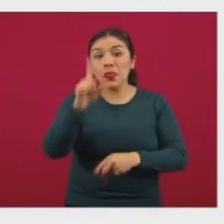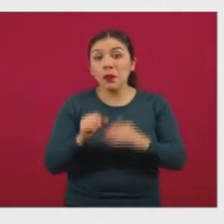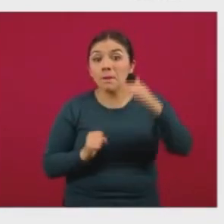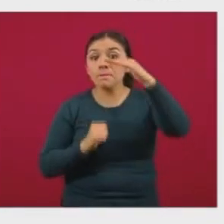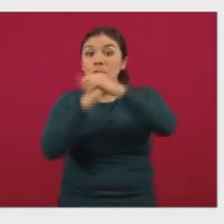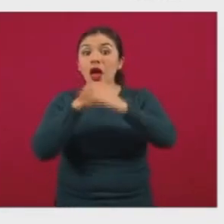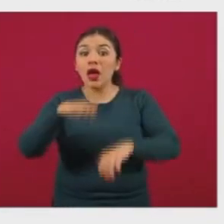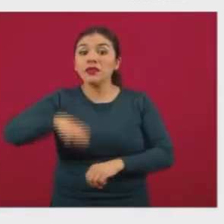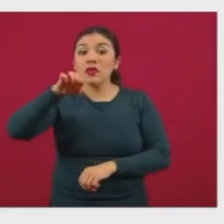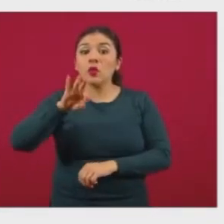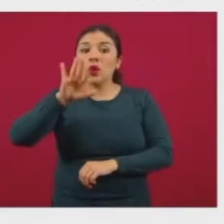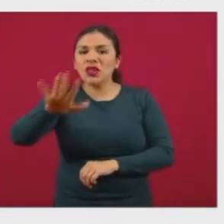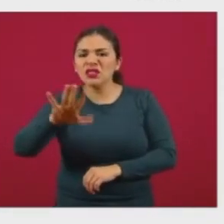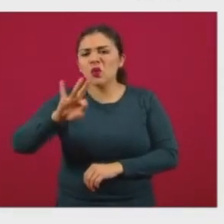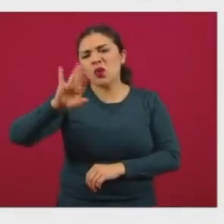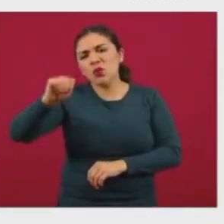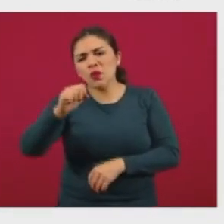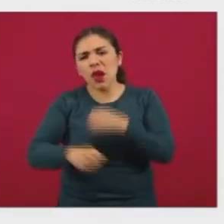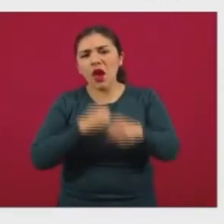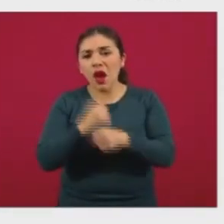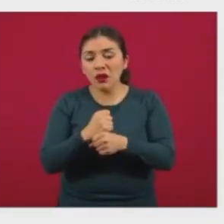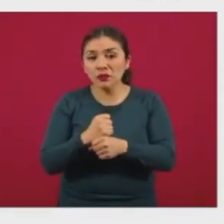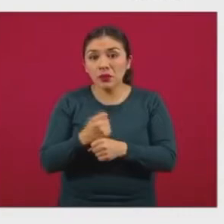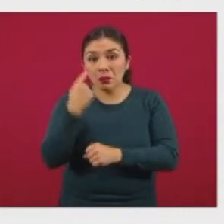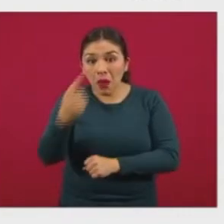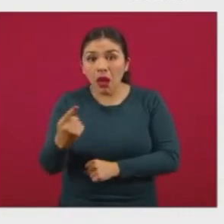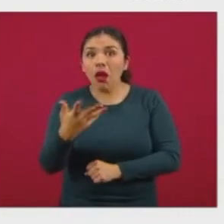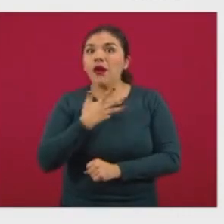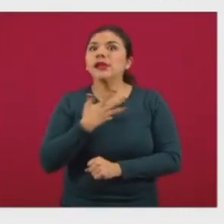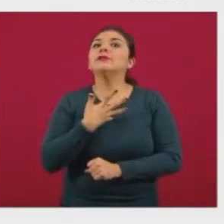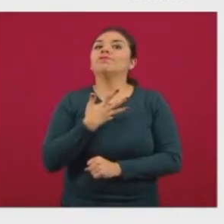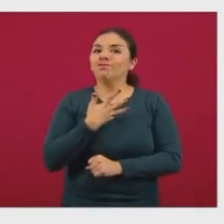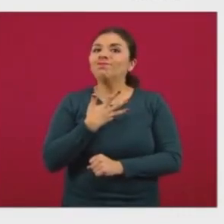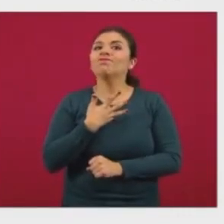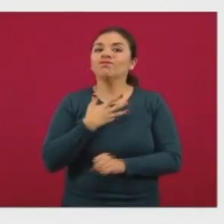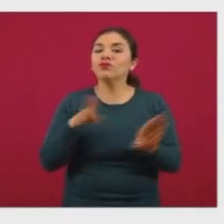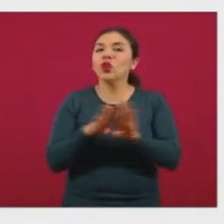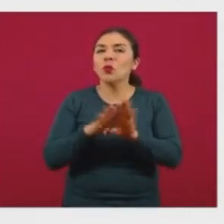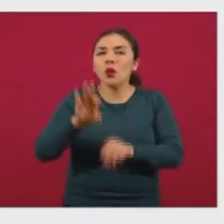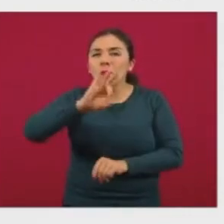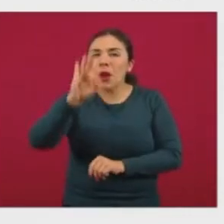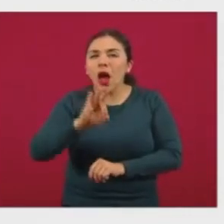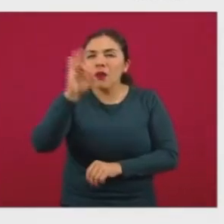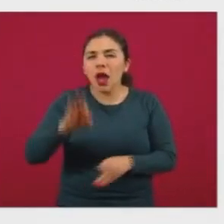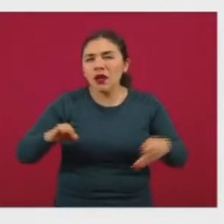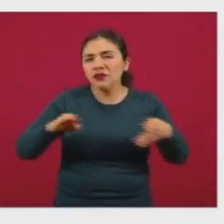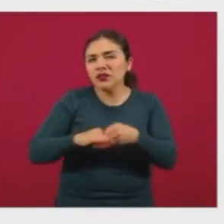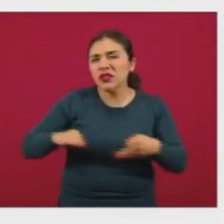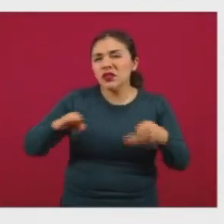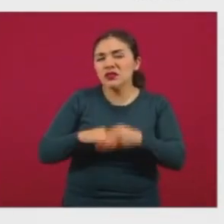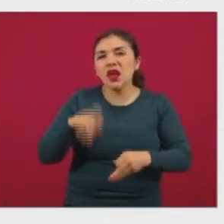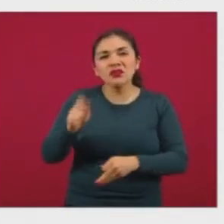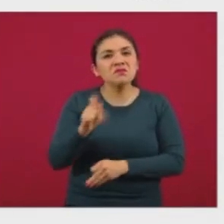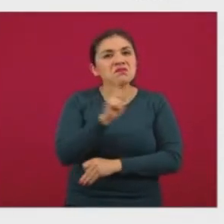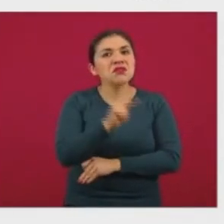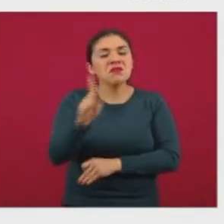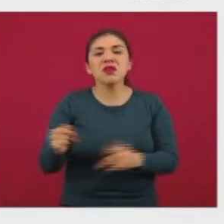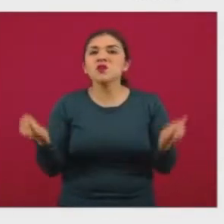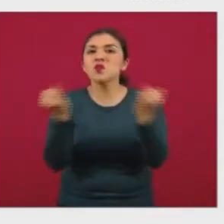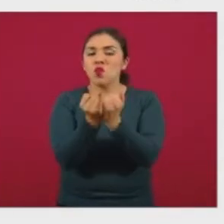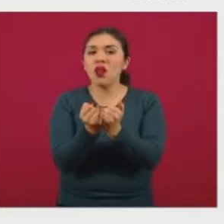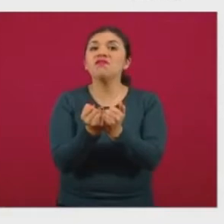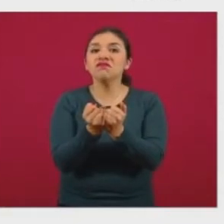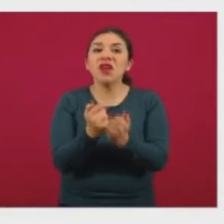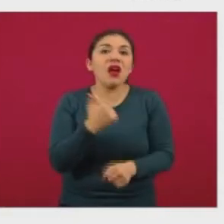a los 45 y 49 años, prácticamente por tasa de incidencia es similar, es decir, la